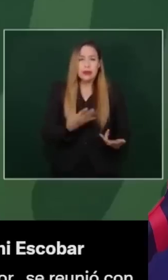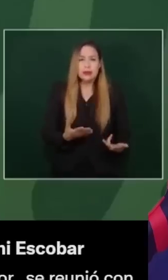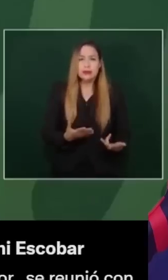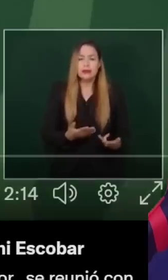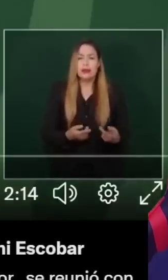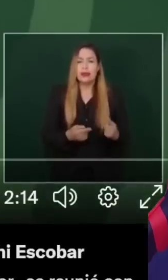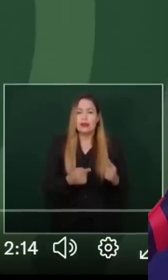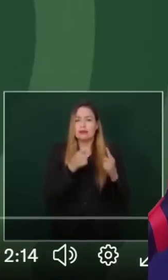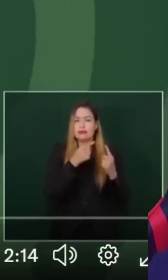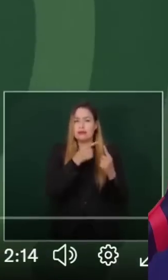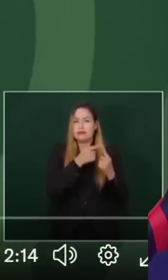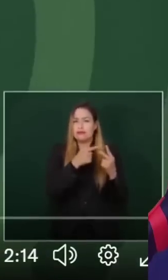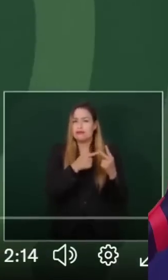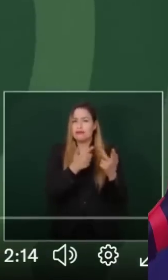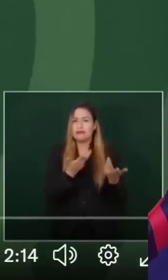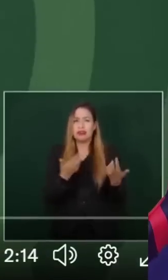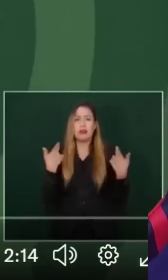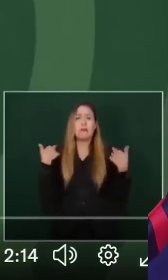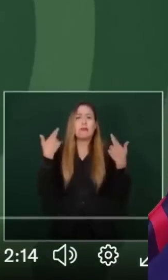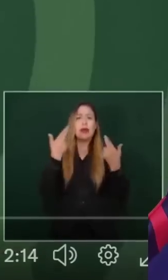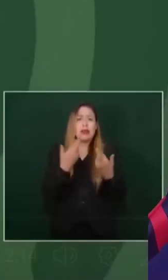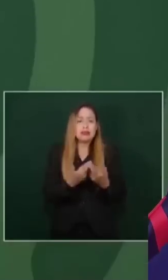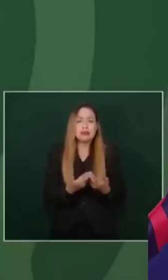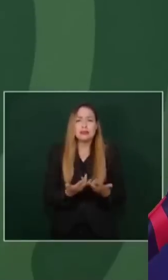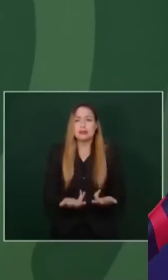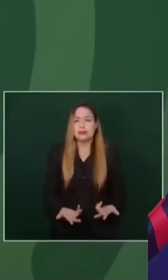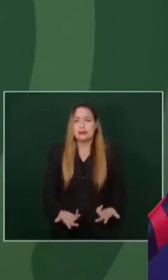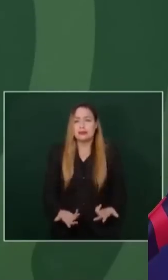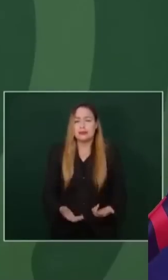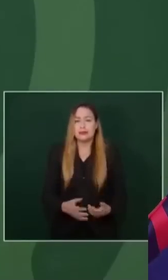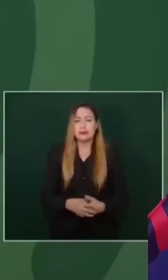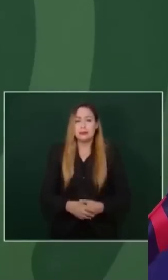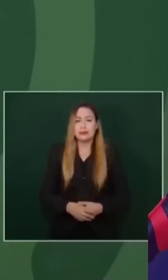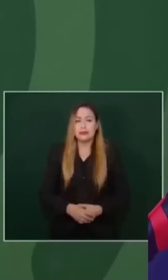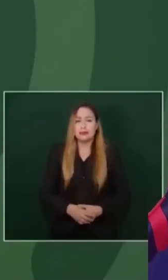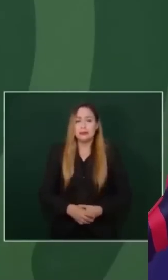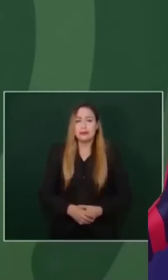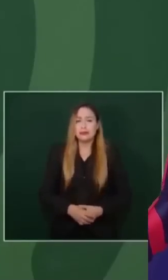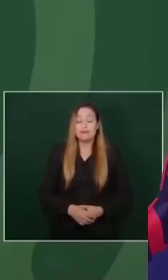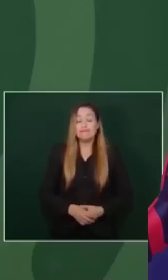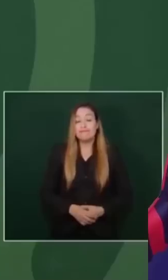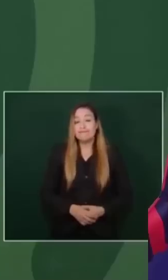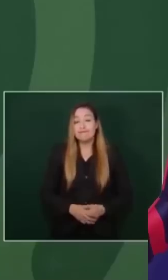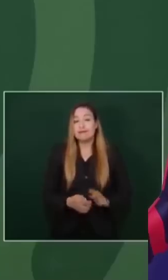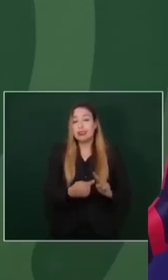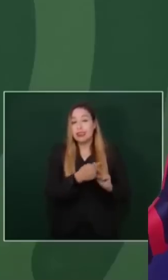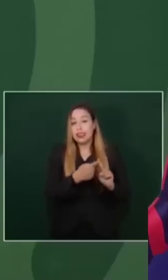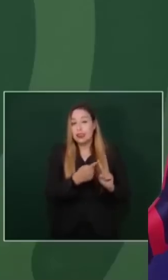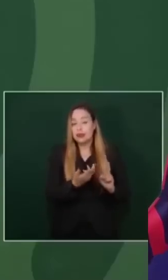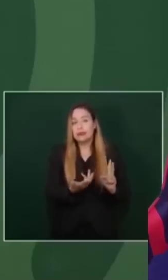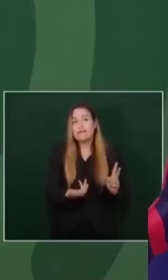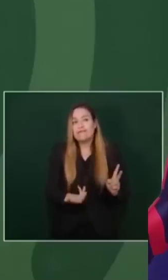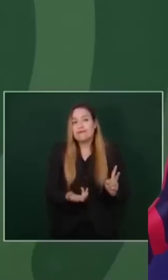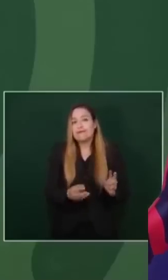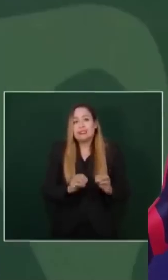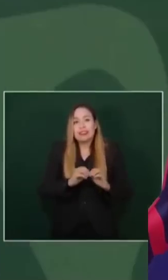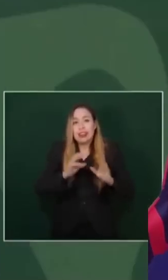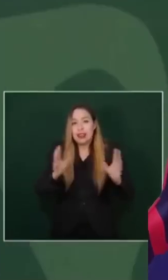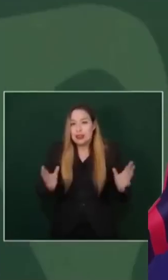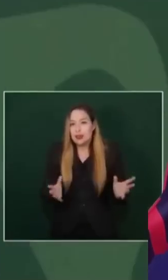su esposa y pues como padres están